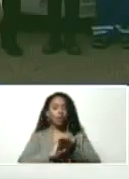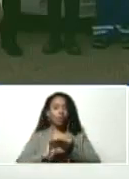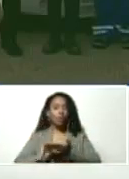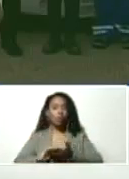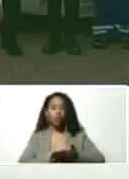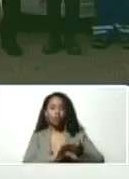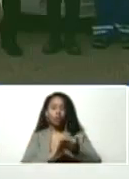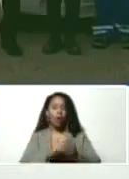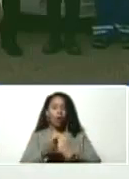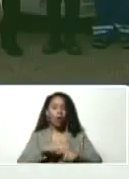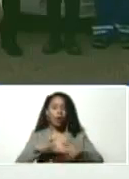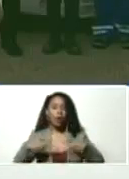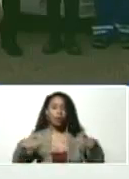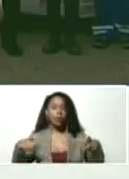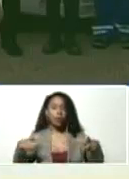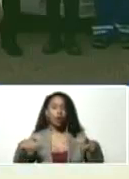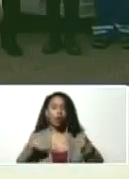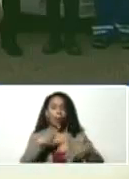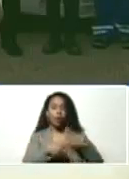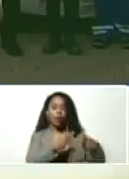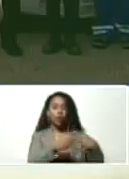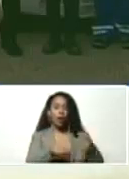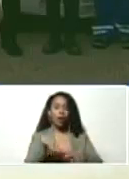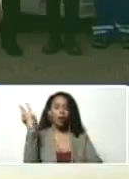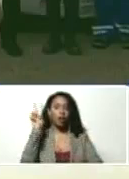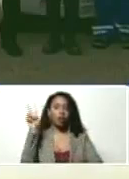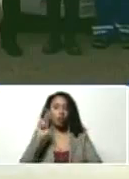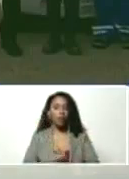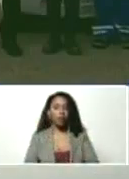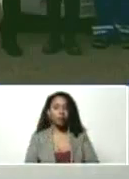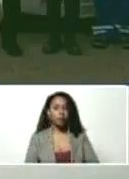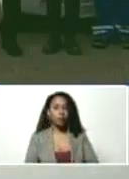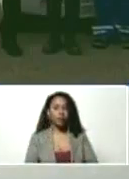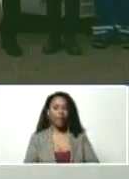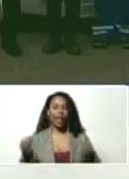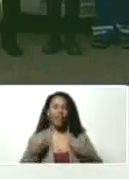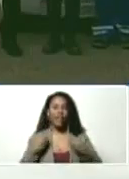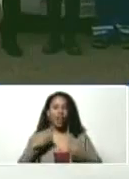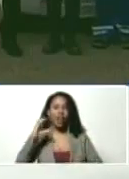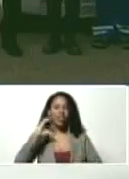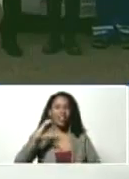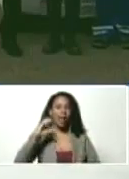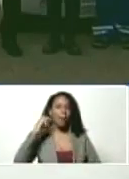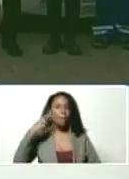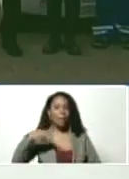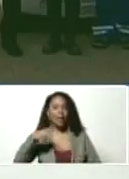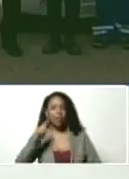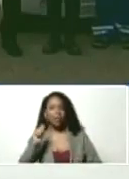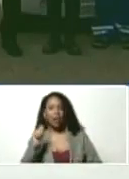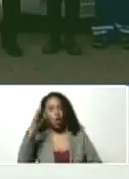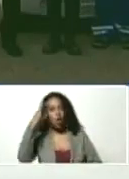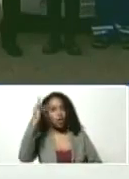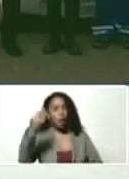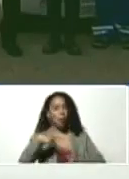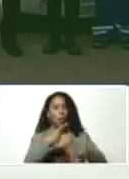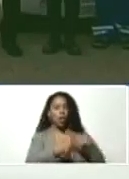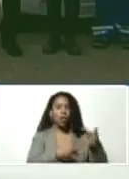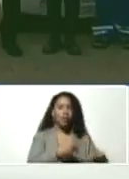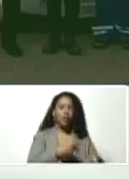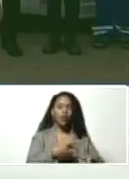en el crecimiento, en la producción de Venezuela. ¡Que vivan los CPT, consejos productivos de los